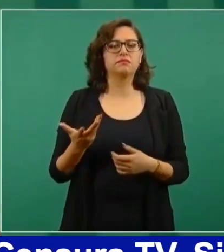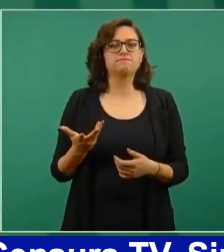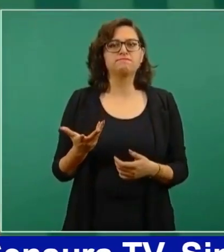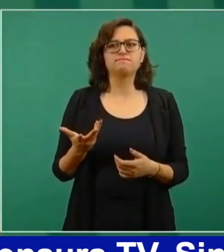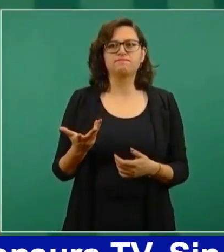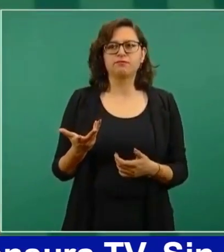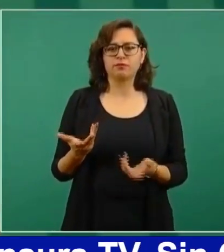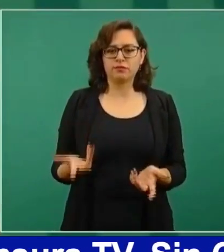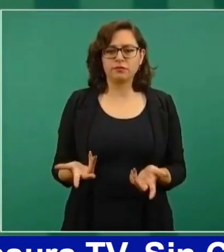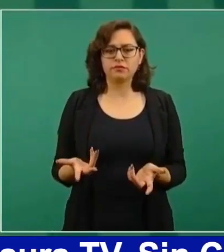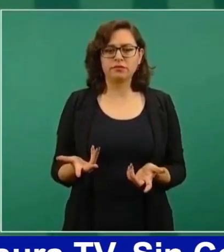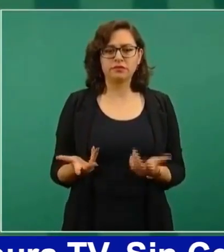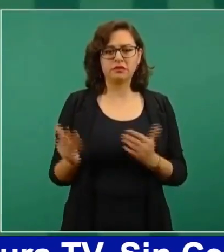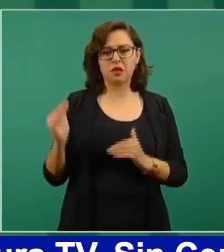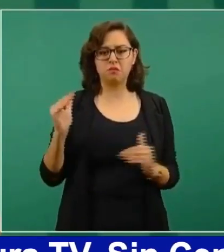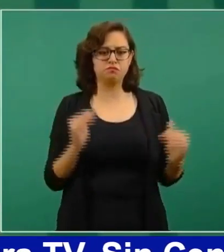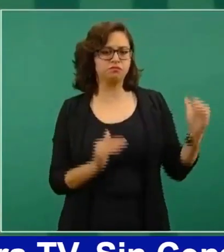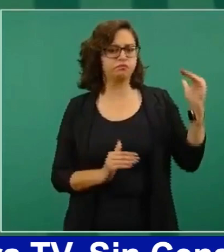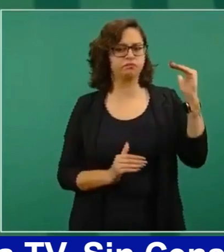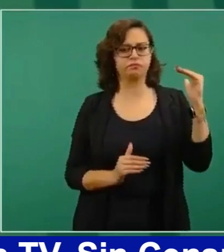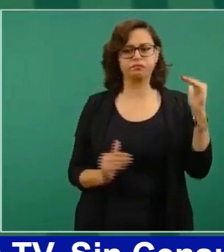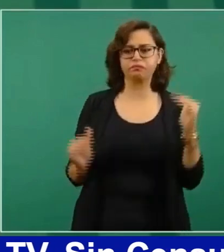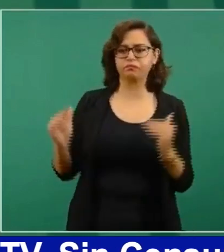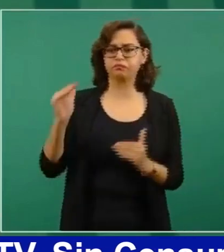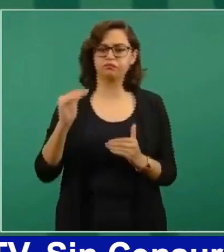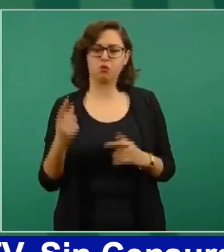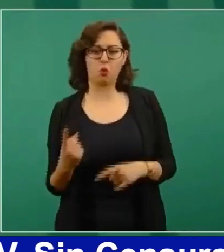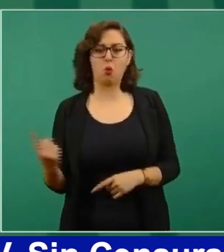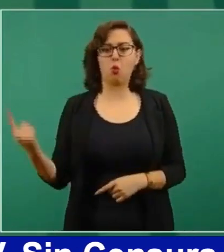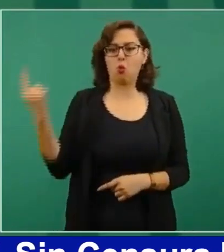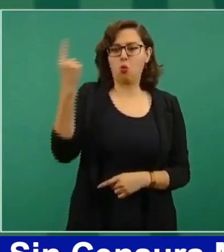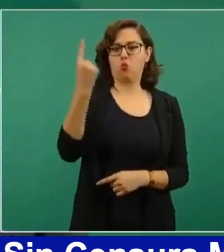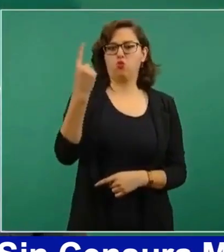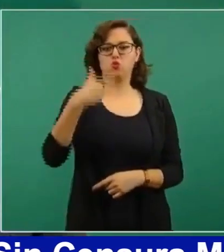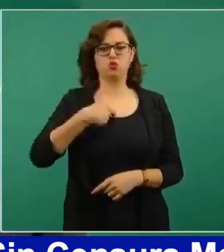significa que nadie se sienta absoluto en ningún nivel de la escala,